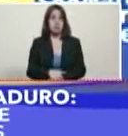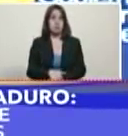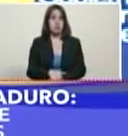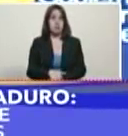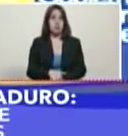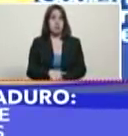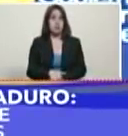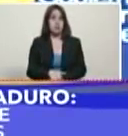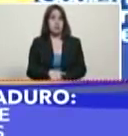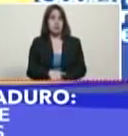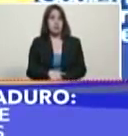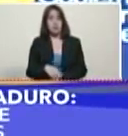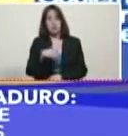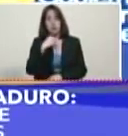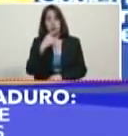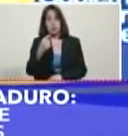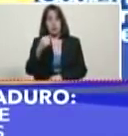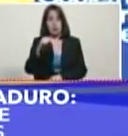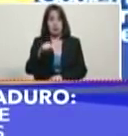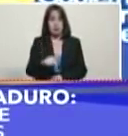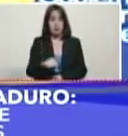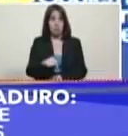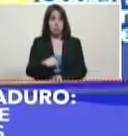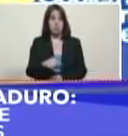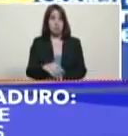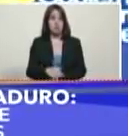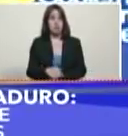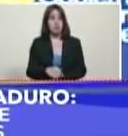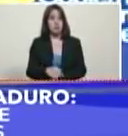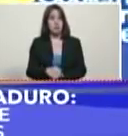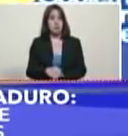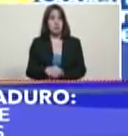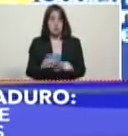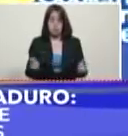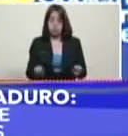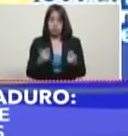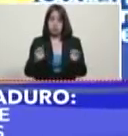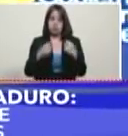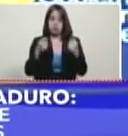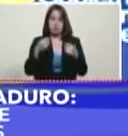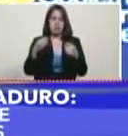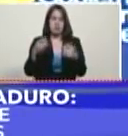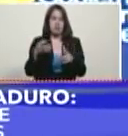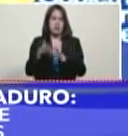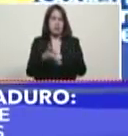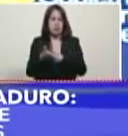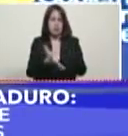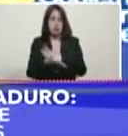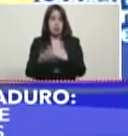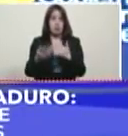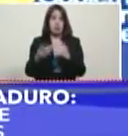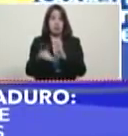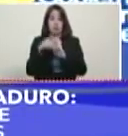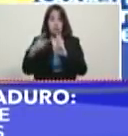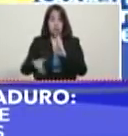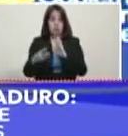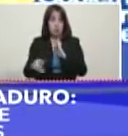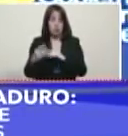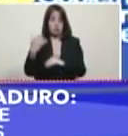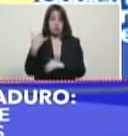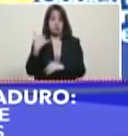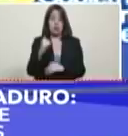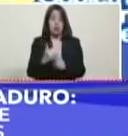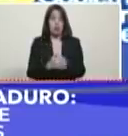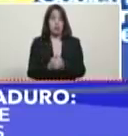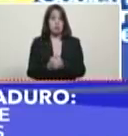Yo diría hoy, en medio de las circunstancias de combate de nuestro país por su derecho a existir, en medio